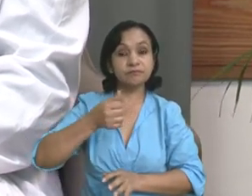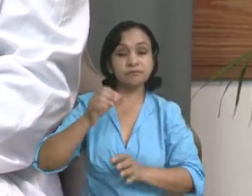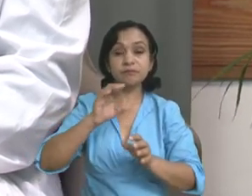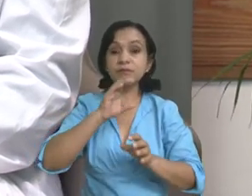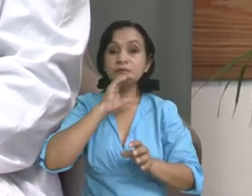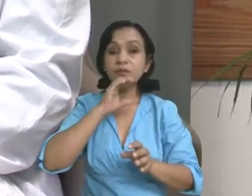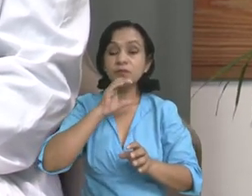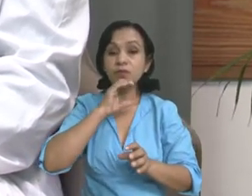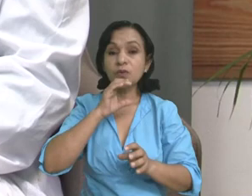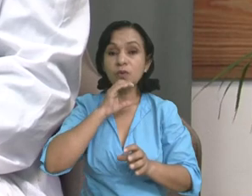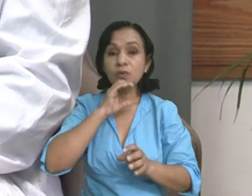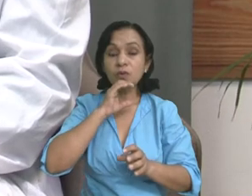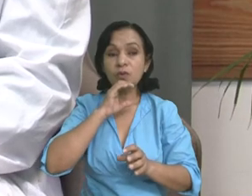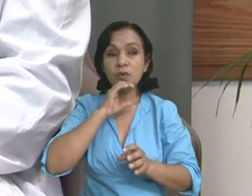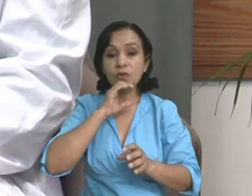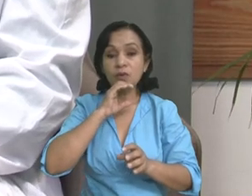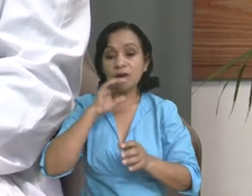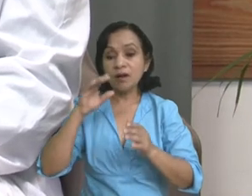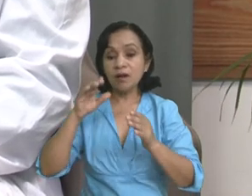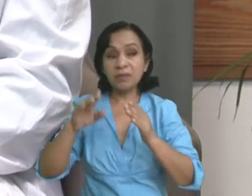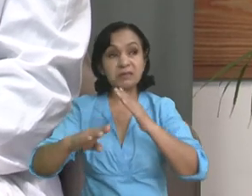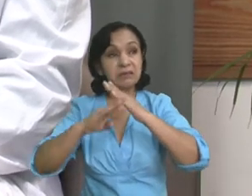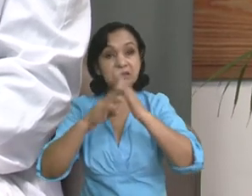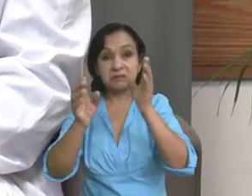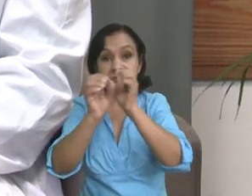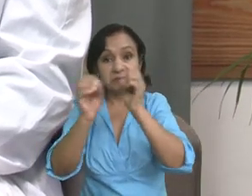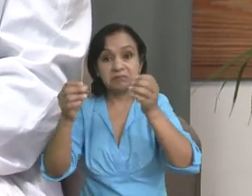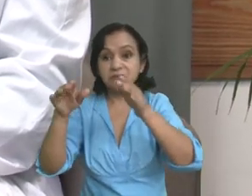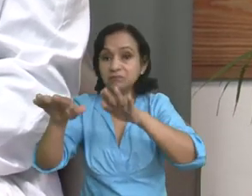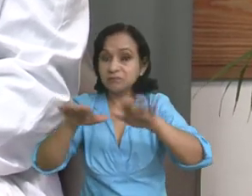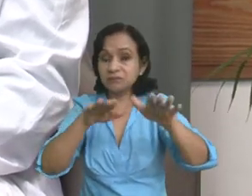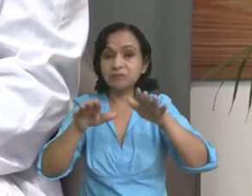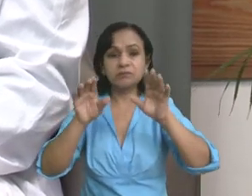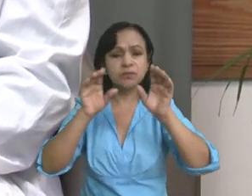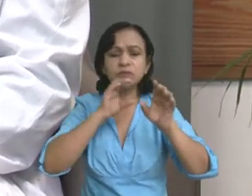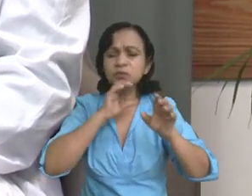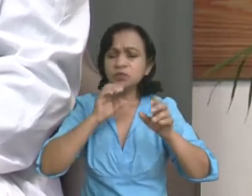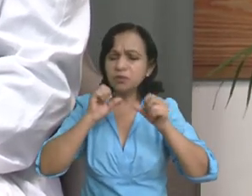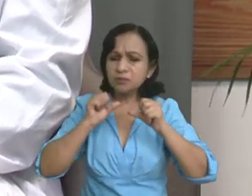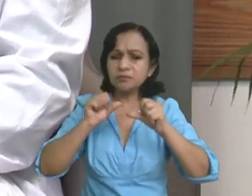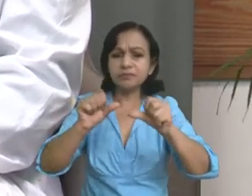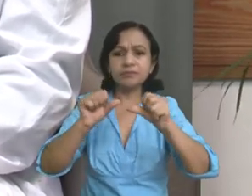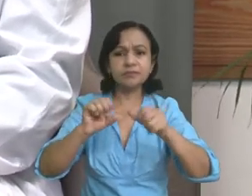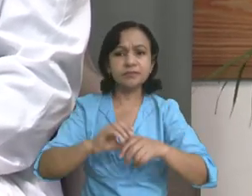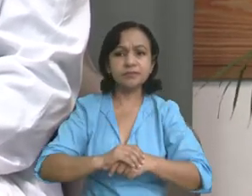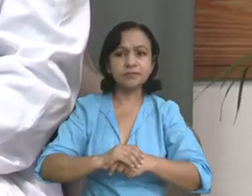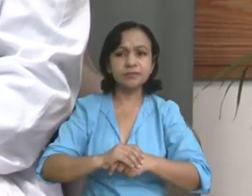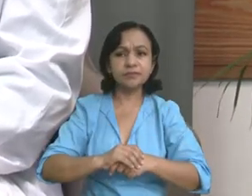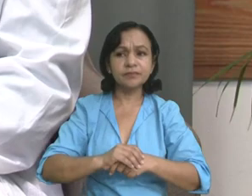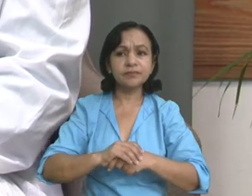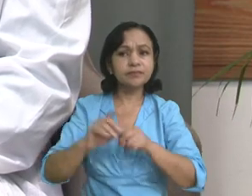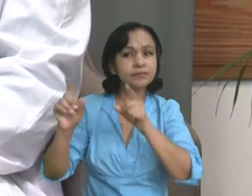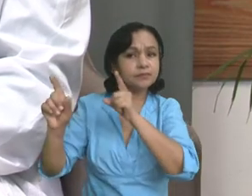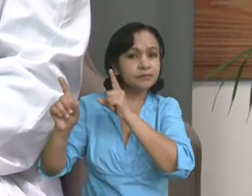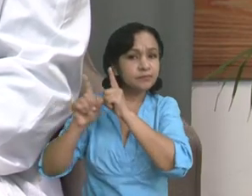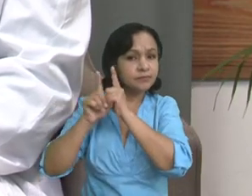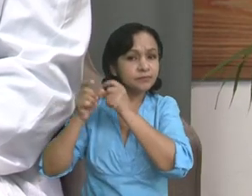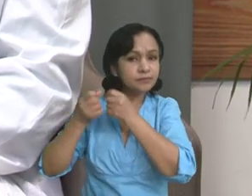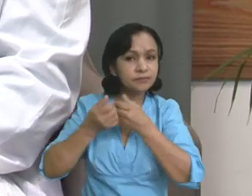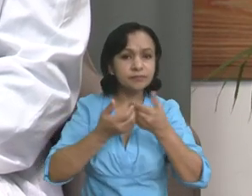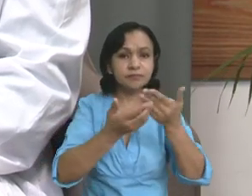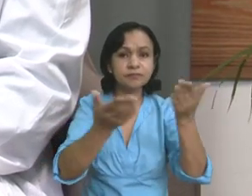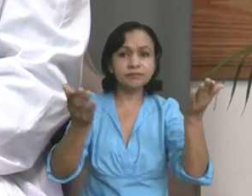lugar de enviar armas, enviamos médicos y medicamentos a los lugares que los necesitan. Entonces este es un mensaje que debería llegar a todos